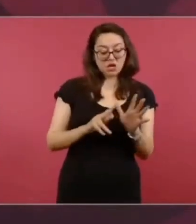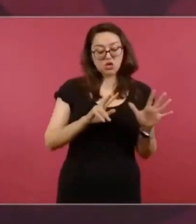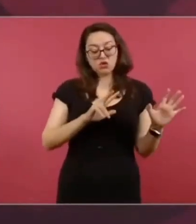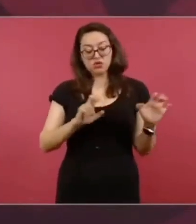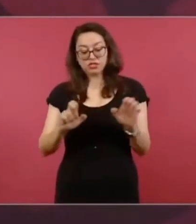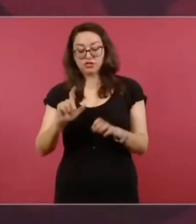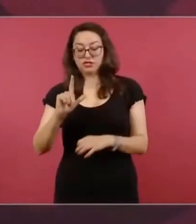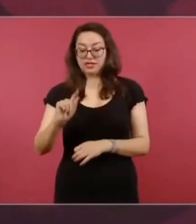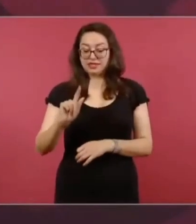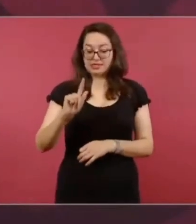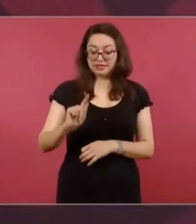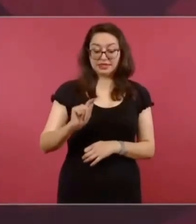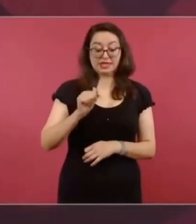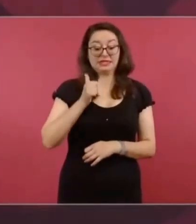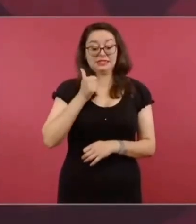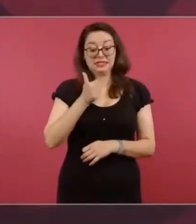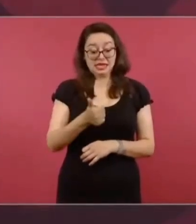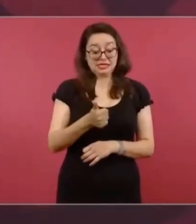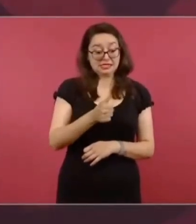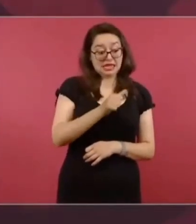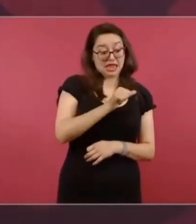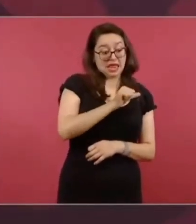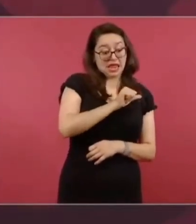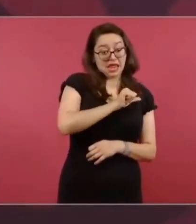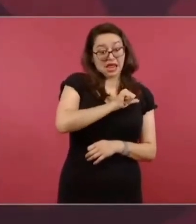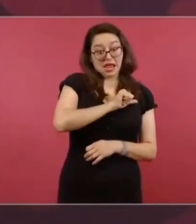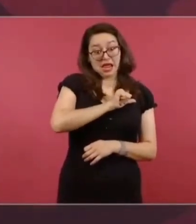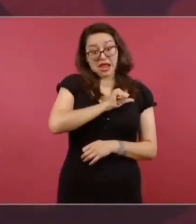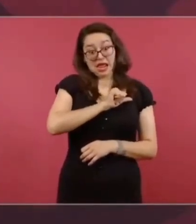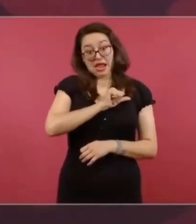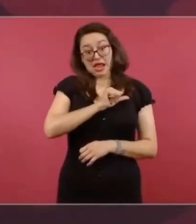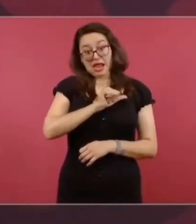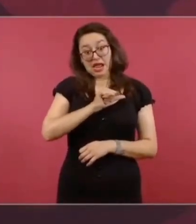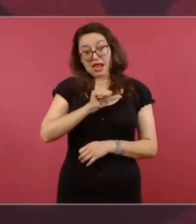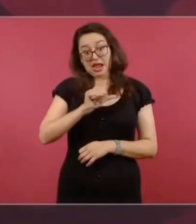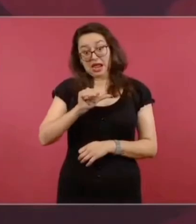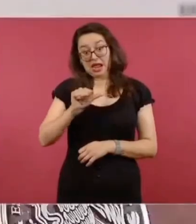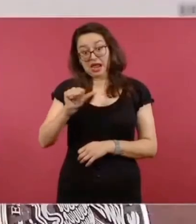1876, y se queda hasta el